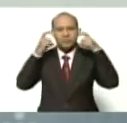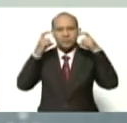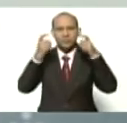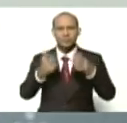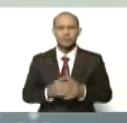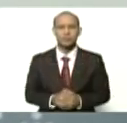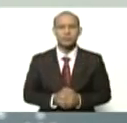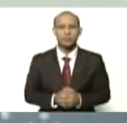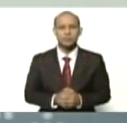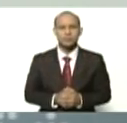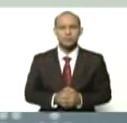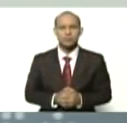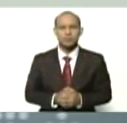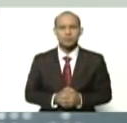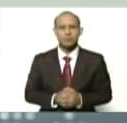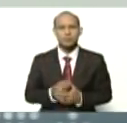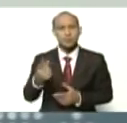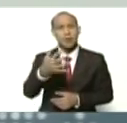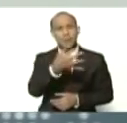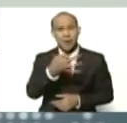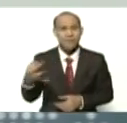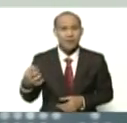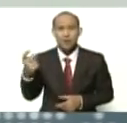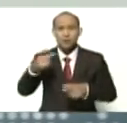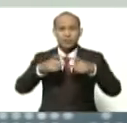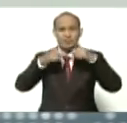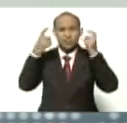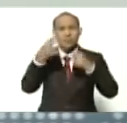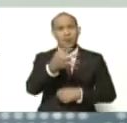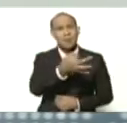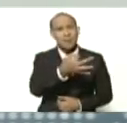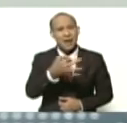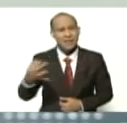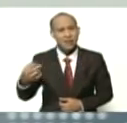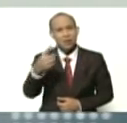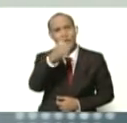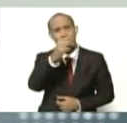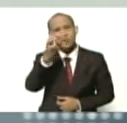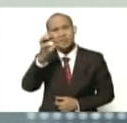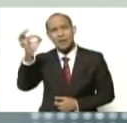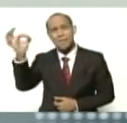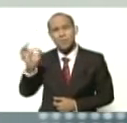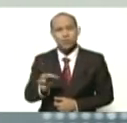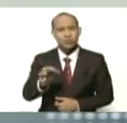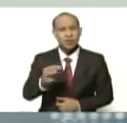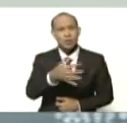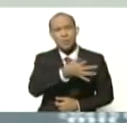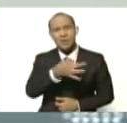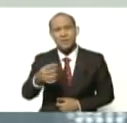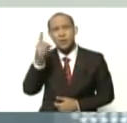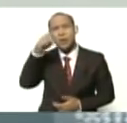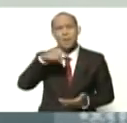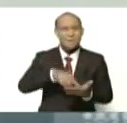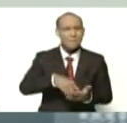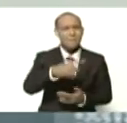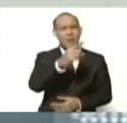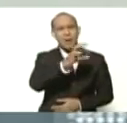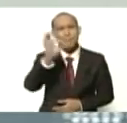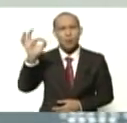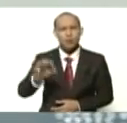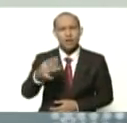los quitamos y es efectivo es 100% efectivo mil efectivos